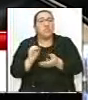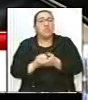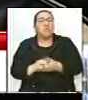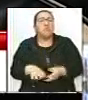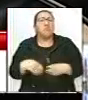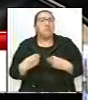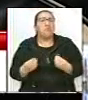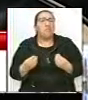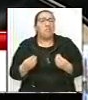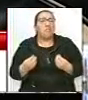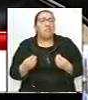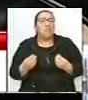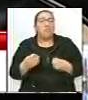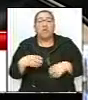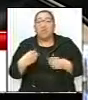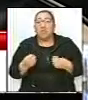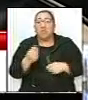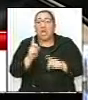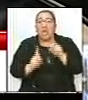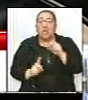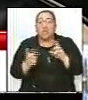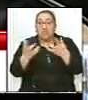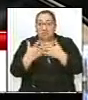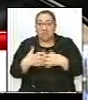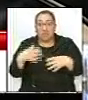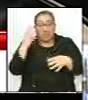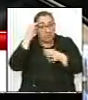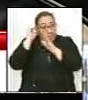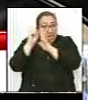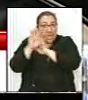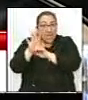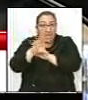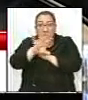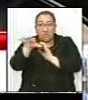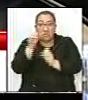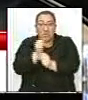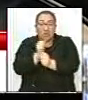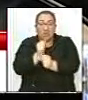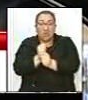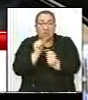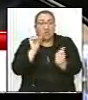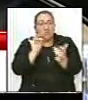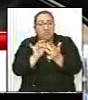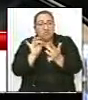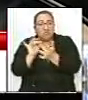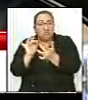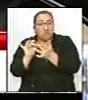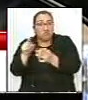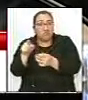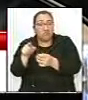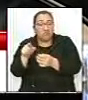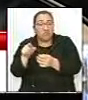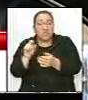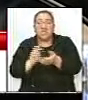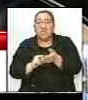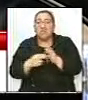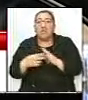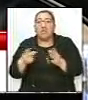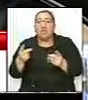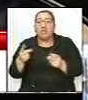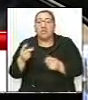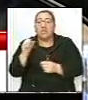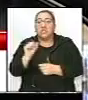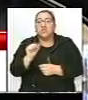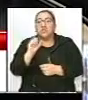viene a todo este tema? Porque en los sectores mineros, que usted sabe perfectamente que están ligados a la minería, el caso concreto de la